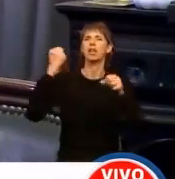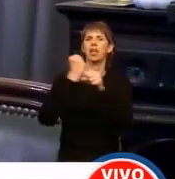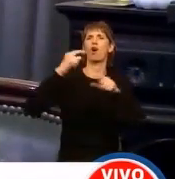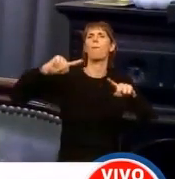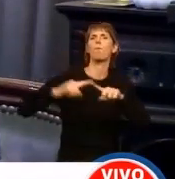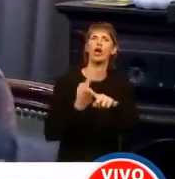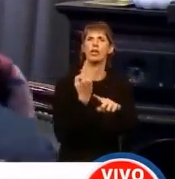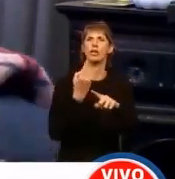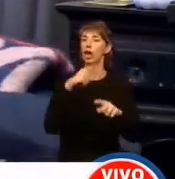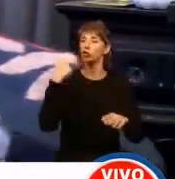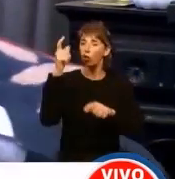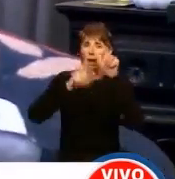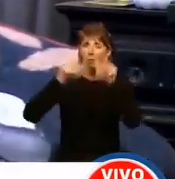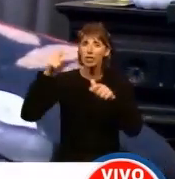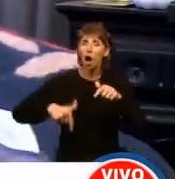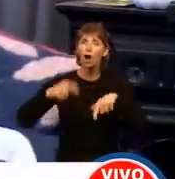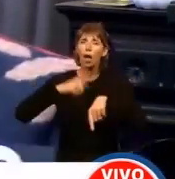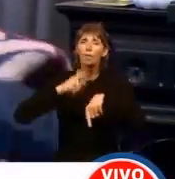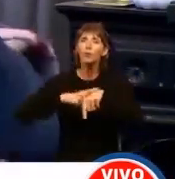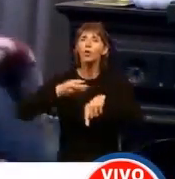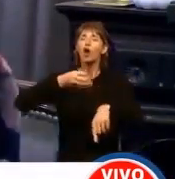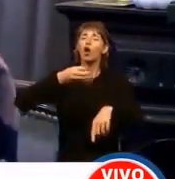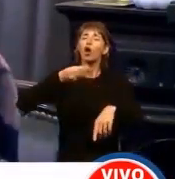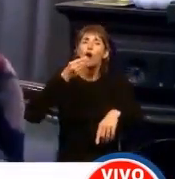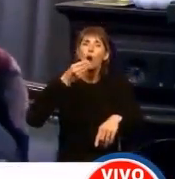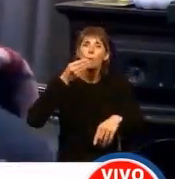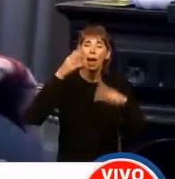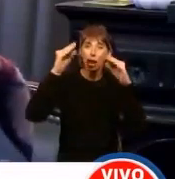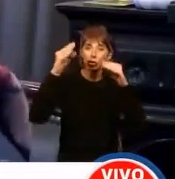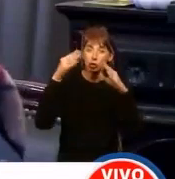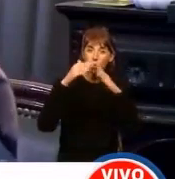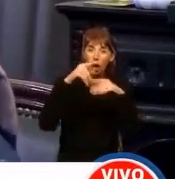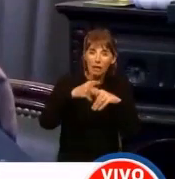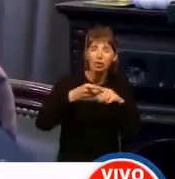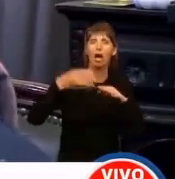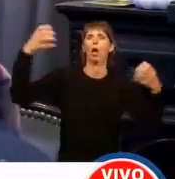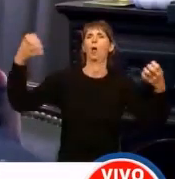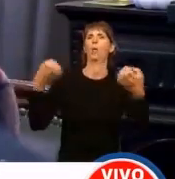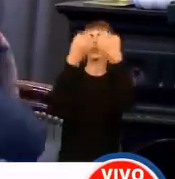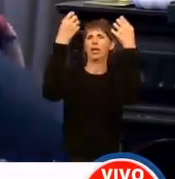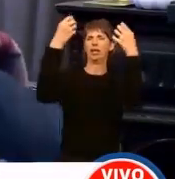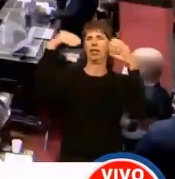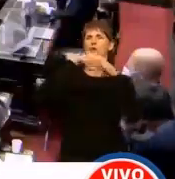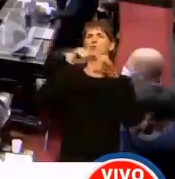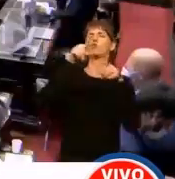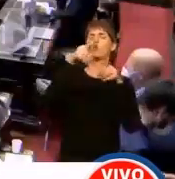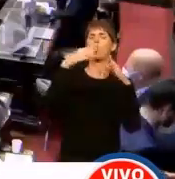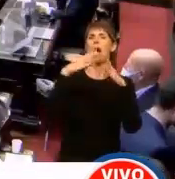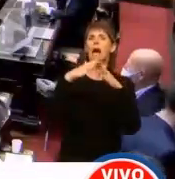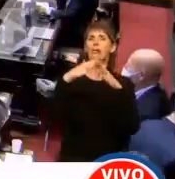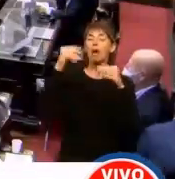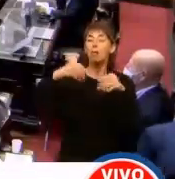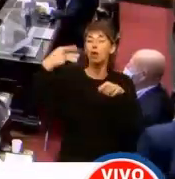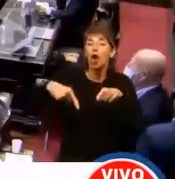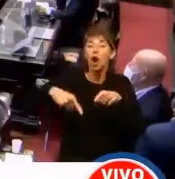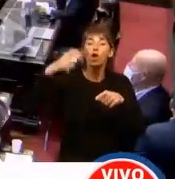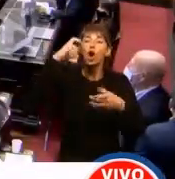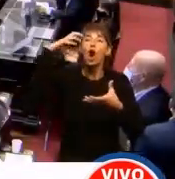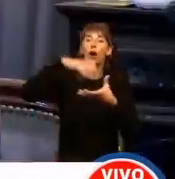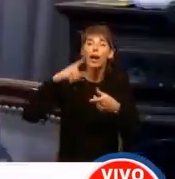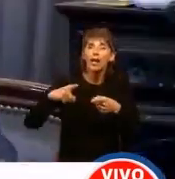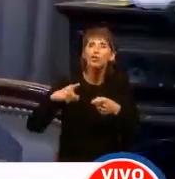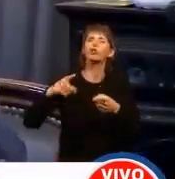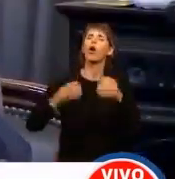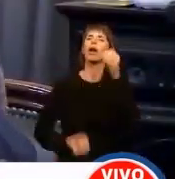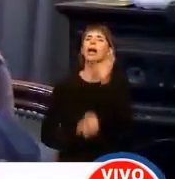estén cenando en su casa, levante una copa, brinde, porque el Congreso de la Nación está dictando una ley que es